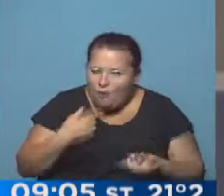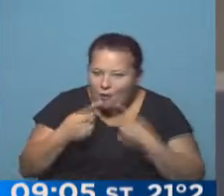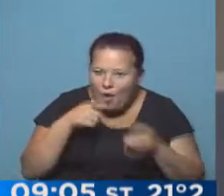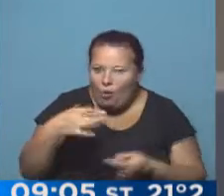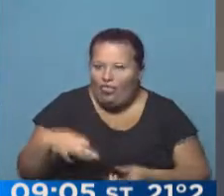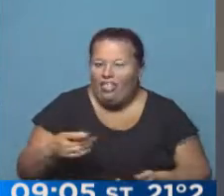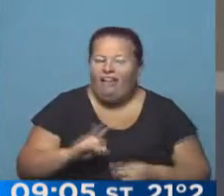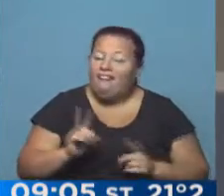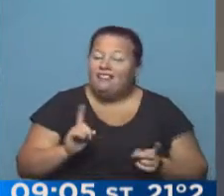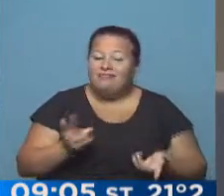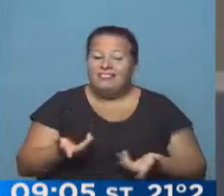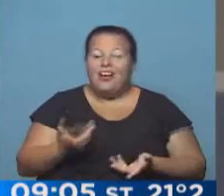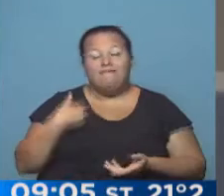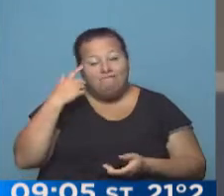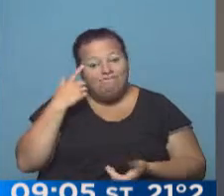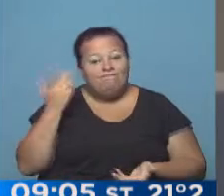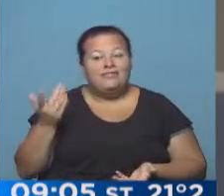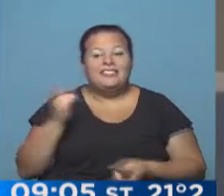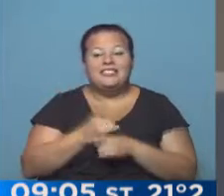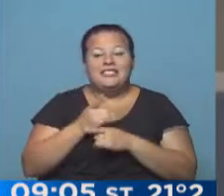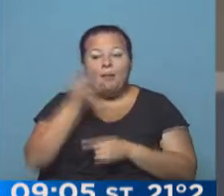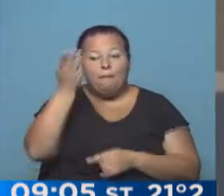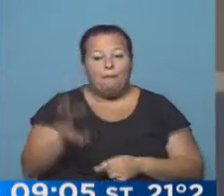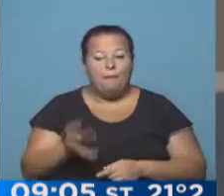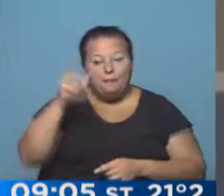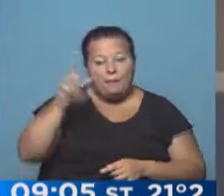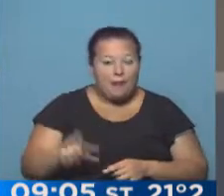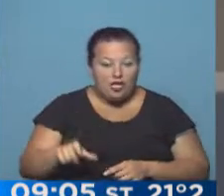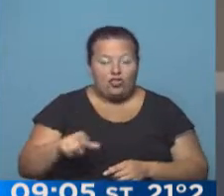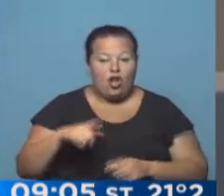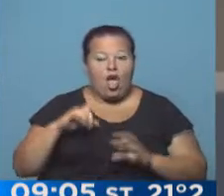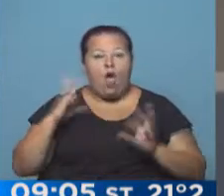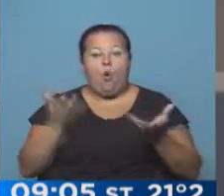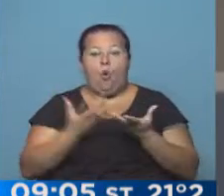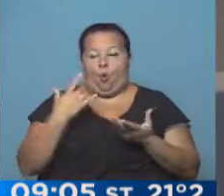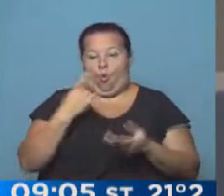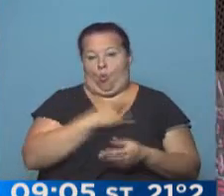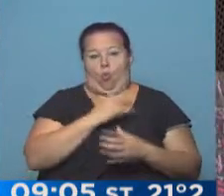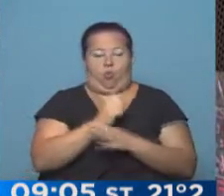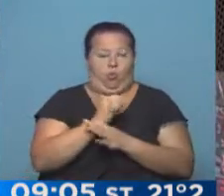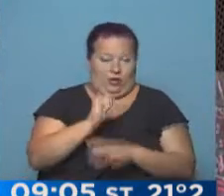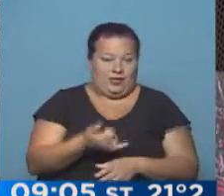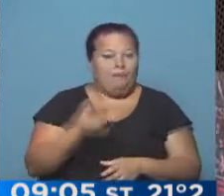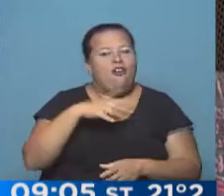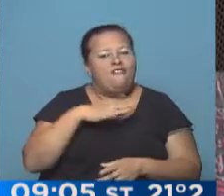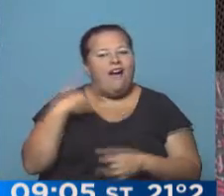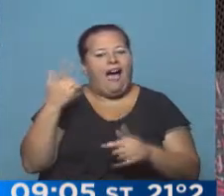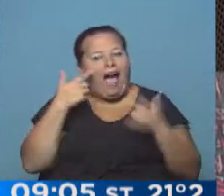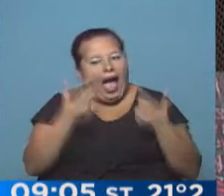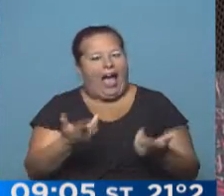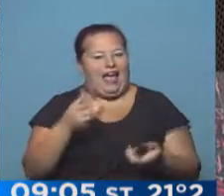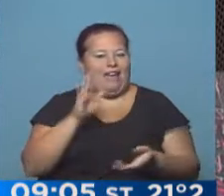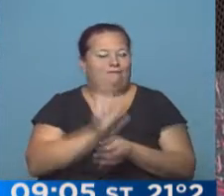y me parece que siempre fue una persona más vista del punto de vista académico que en realidad lo que en realidad fue